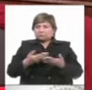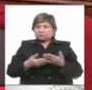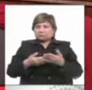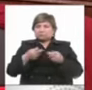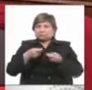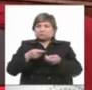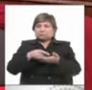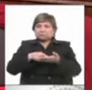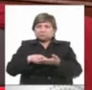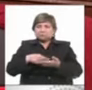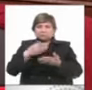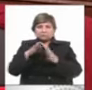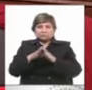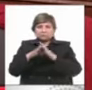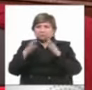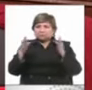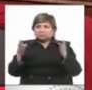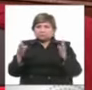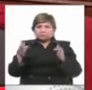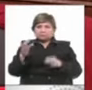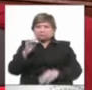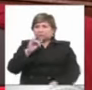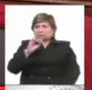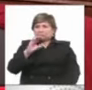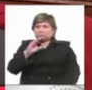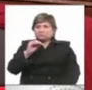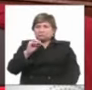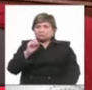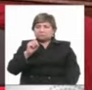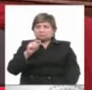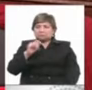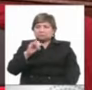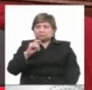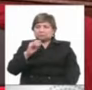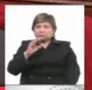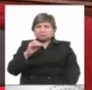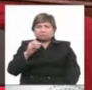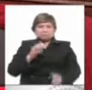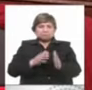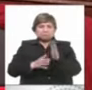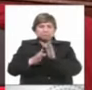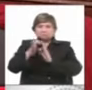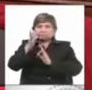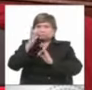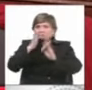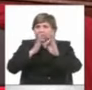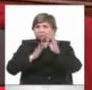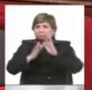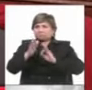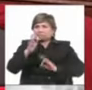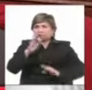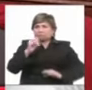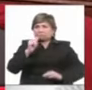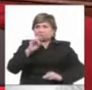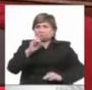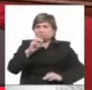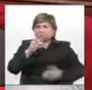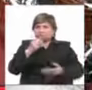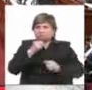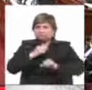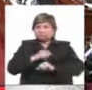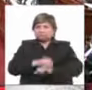de esta insistencia que abiertamente es inconstitucional y configura un fraude constitucional que tanto se defiende. Gracias.